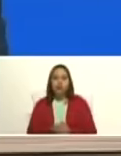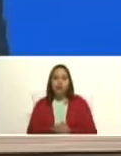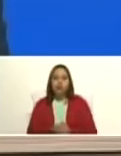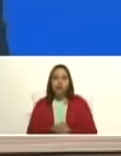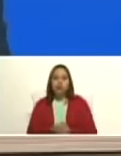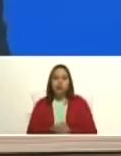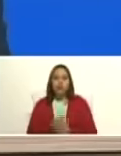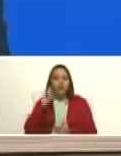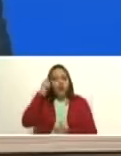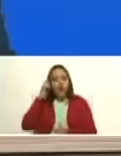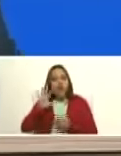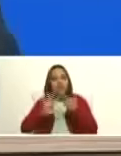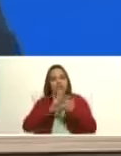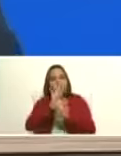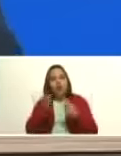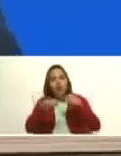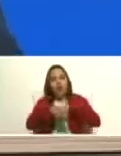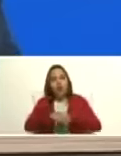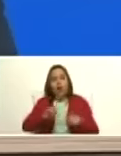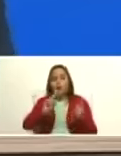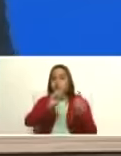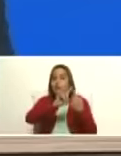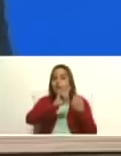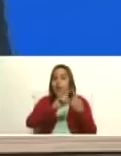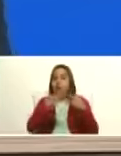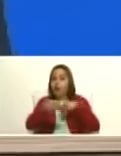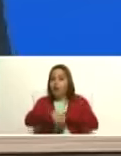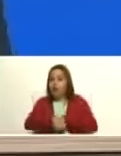marco de los 5 consensos, el primer consenso,